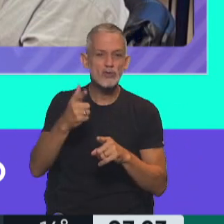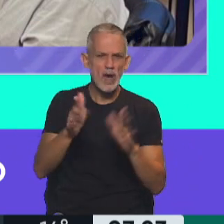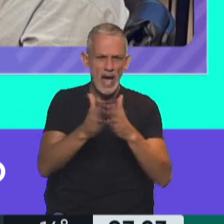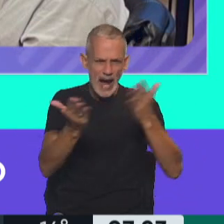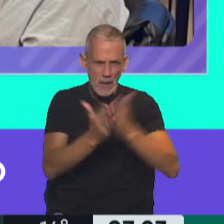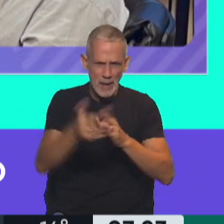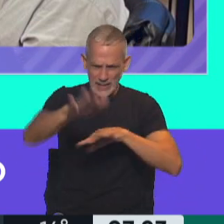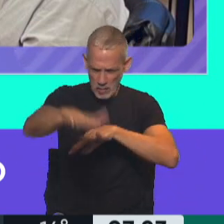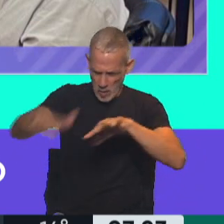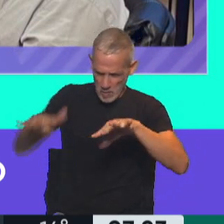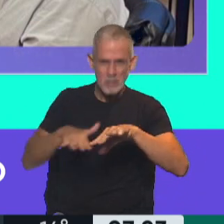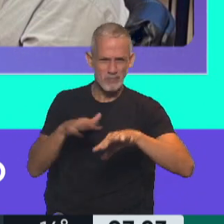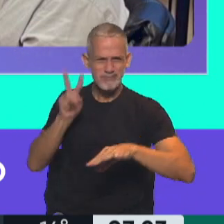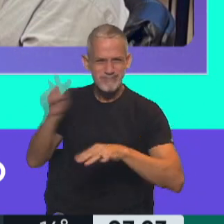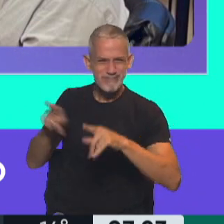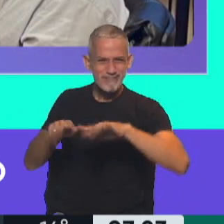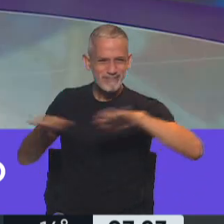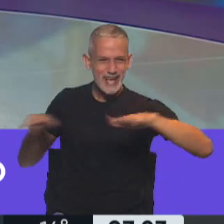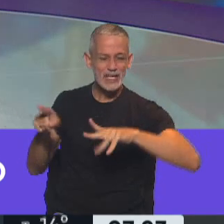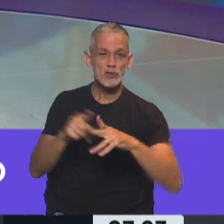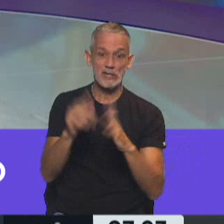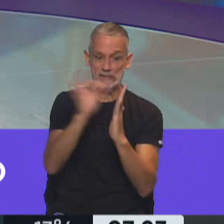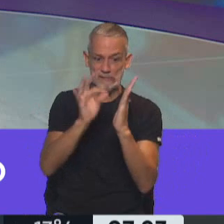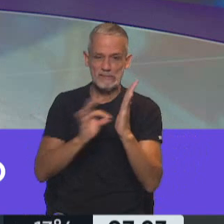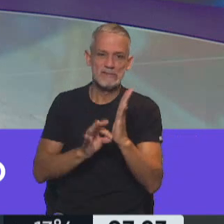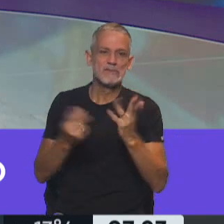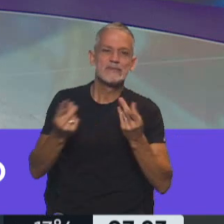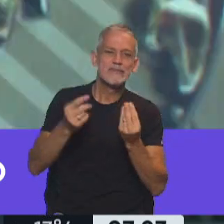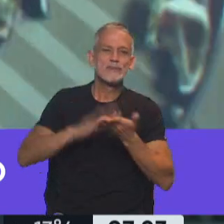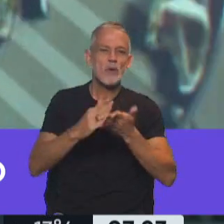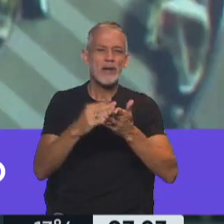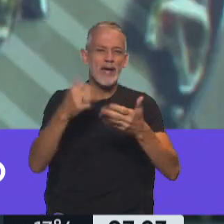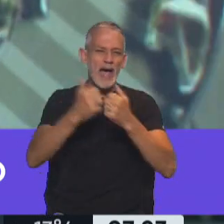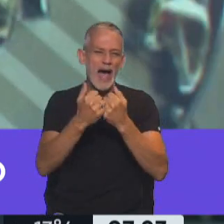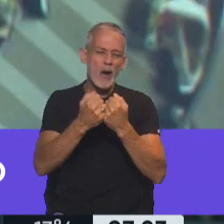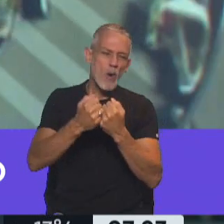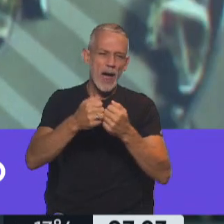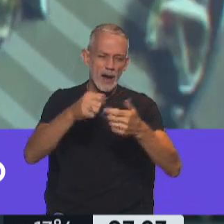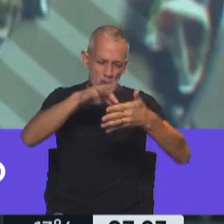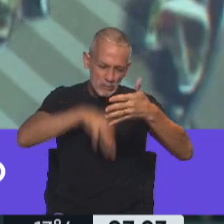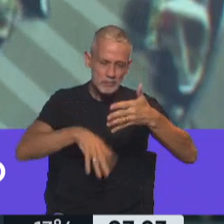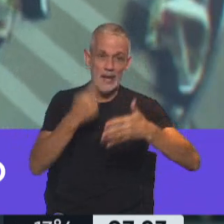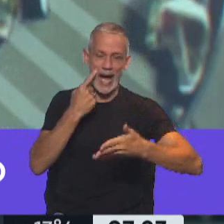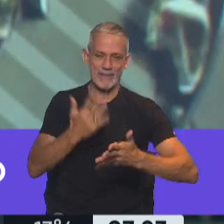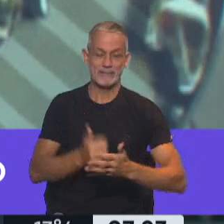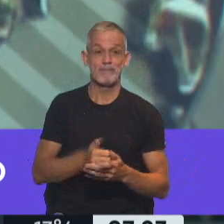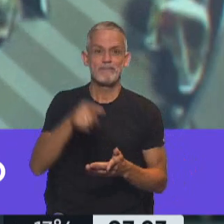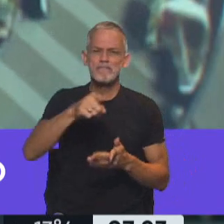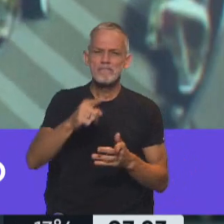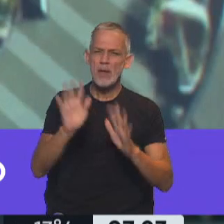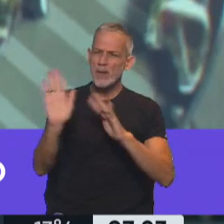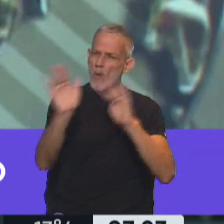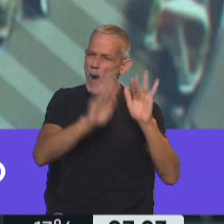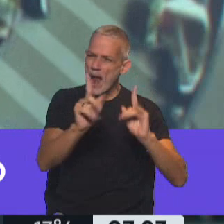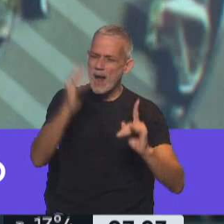en la mesa. Sí. Seguramente ahí están los detalles finos de lo que se está negociando. Y te decía que recuerda un poco a